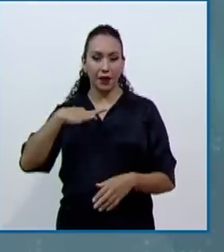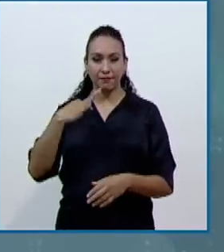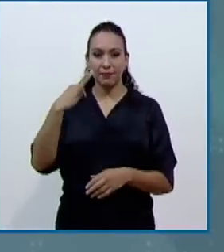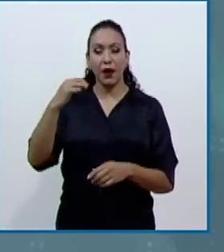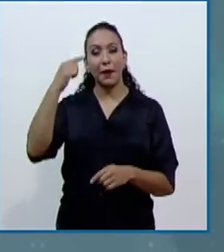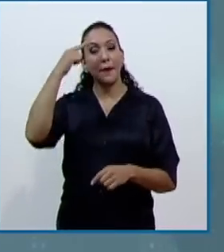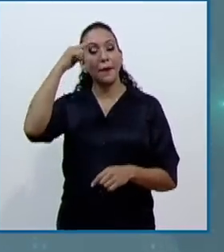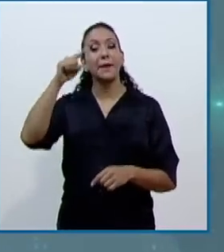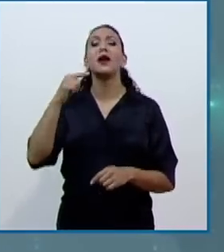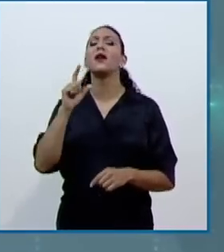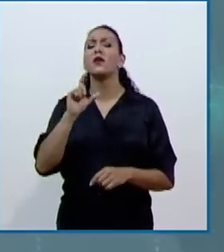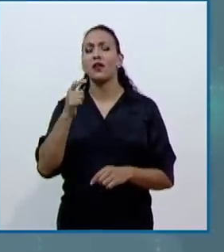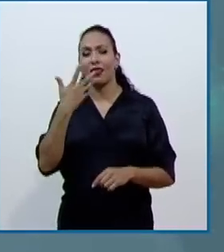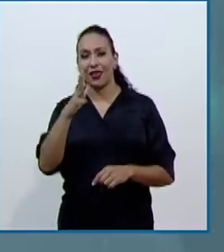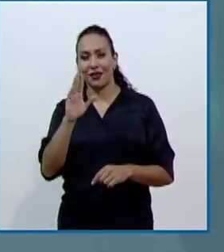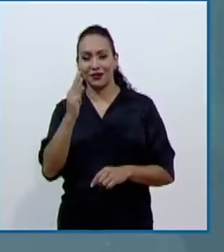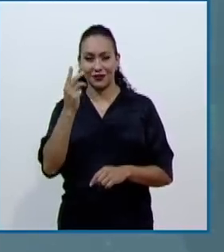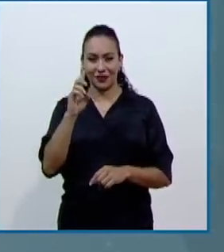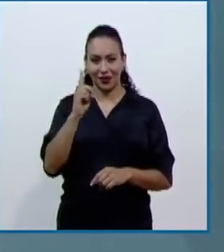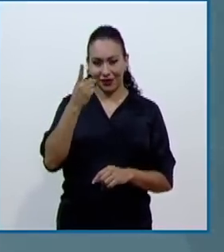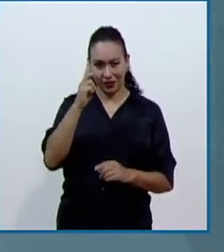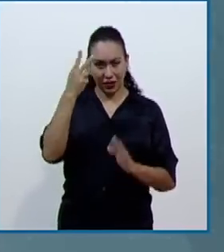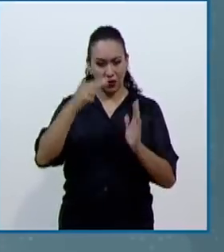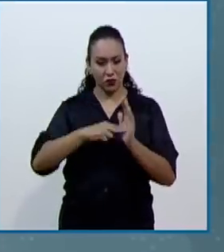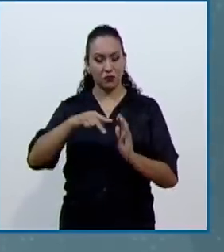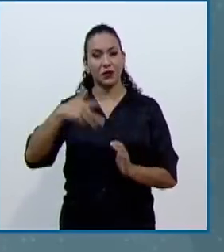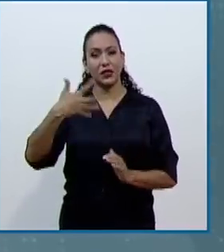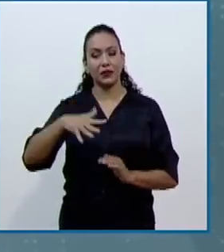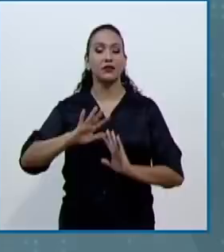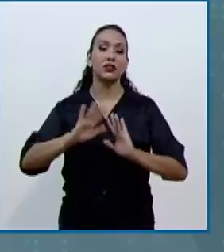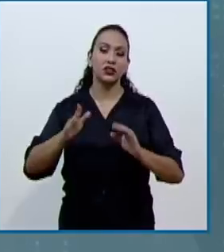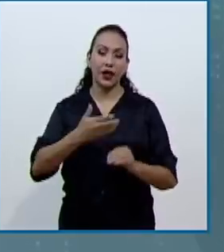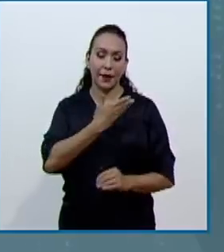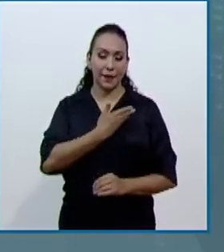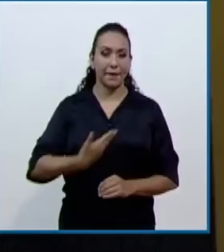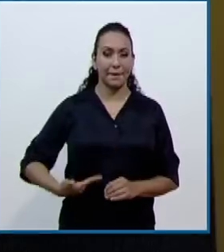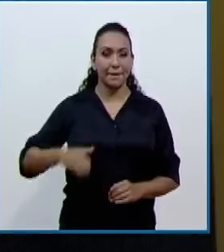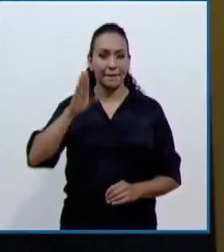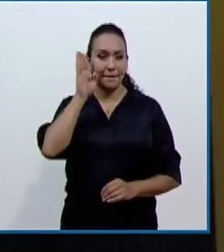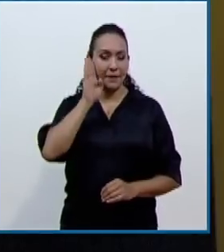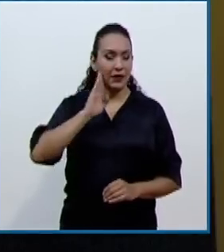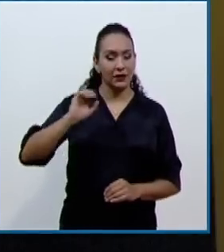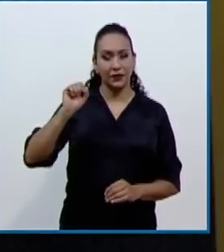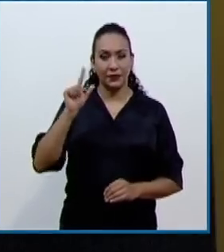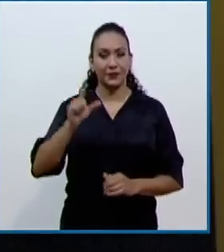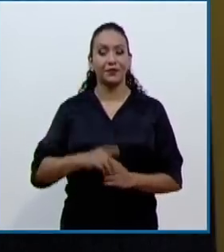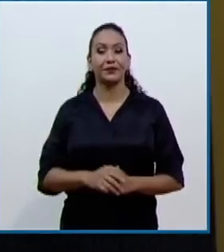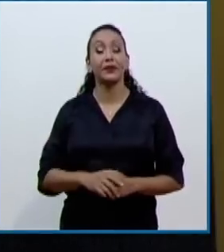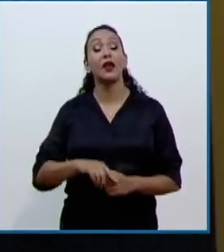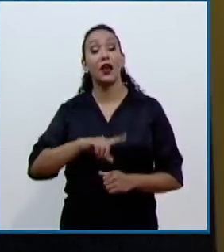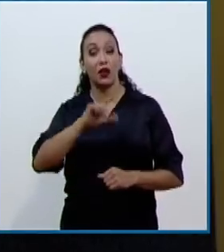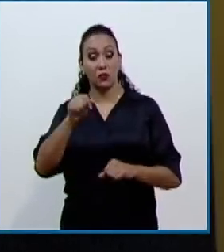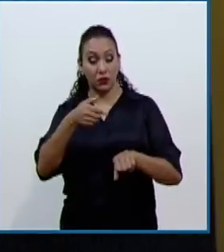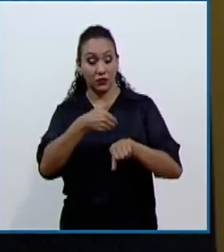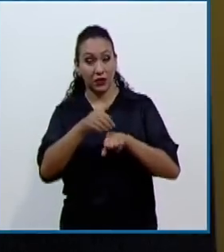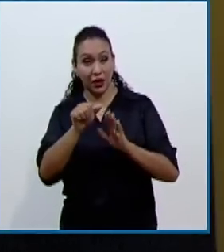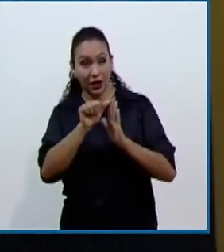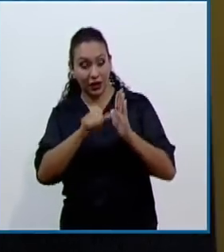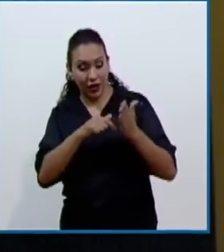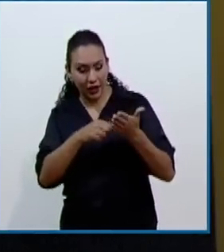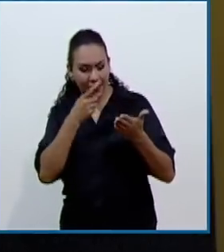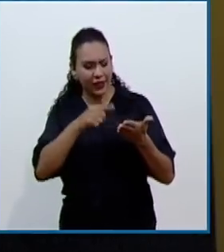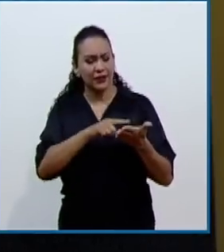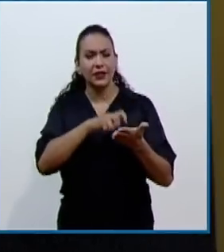Nación el 10 de diciembre de 2015. En términos del artículo segundo transitorio, segundo párrafo, del decreto por el que